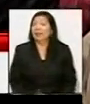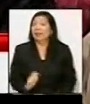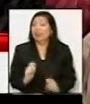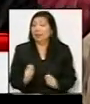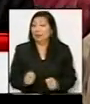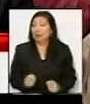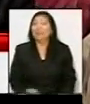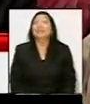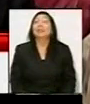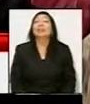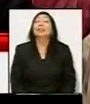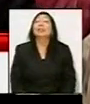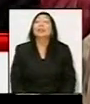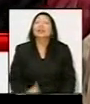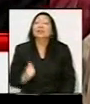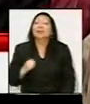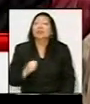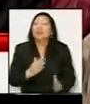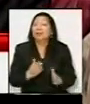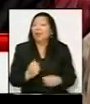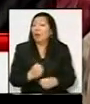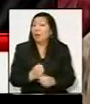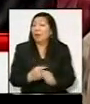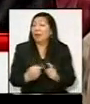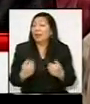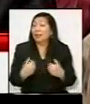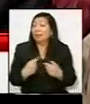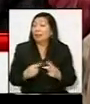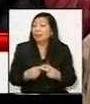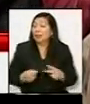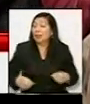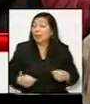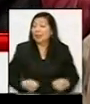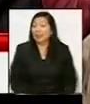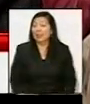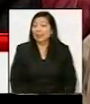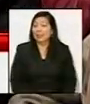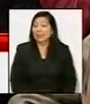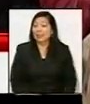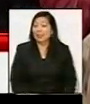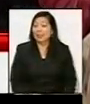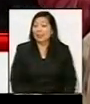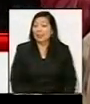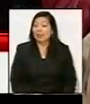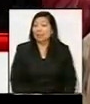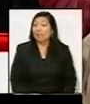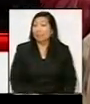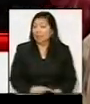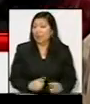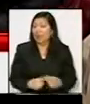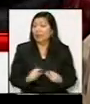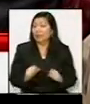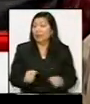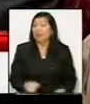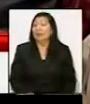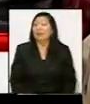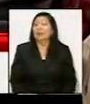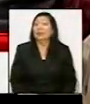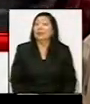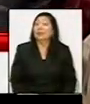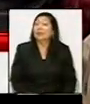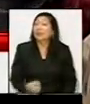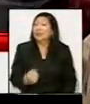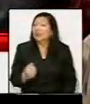dinero a un indeterminado alcalde para una determinada obra eso se llama tener iniciativa de gas entonces allí sí claro ahí hay una